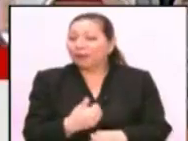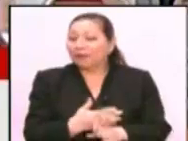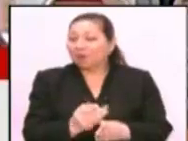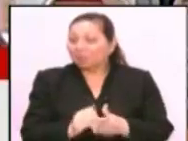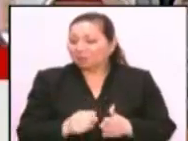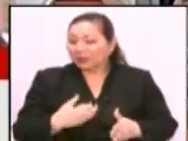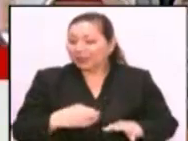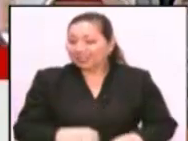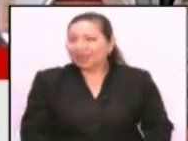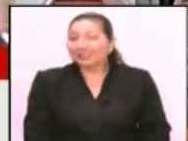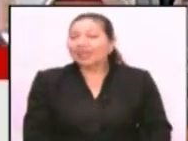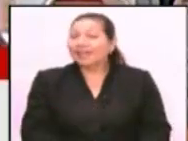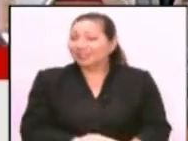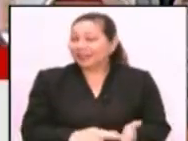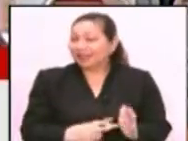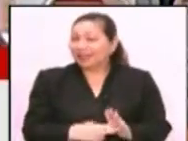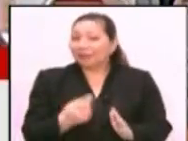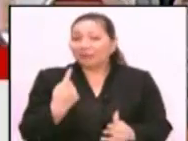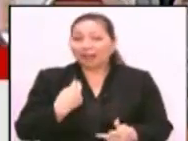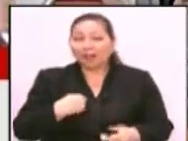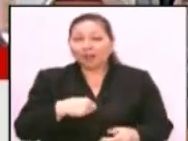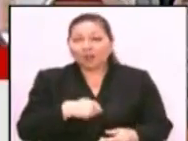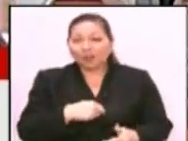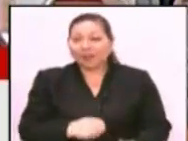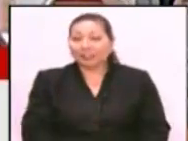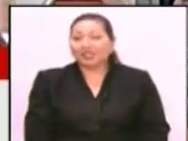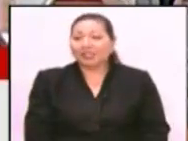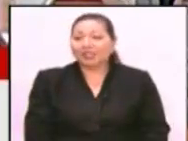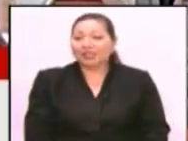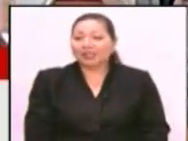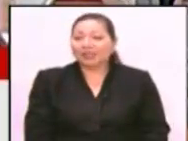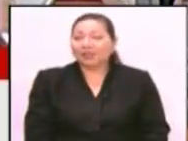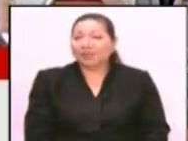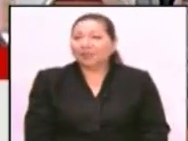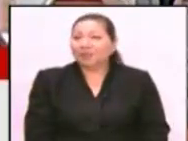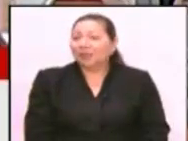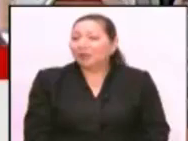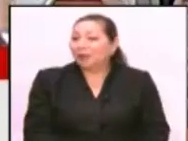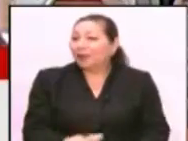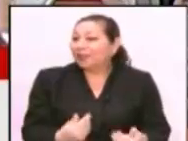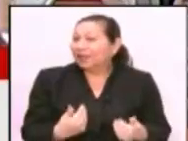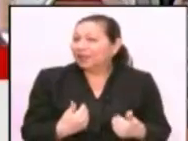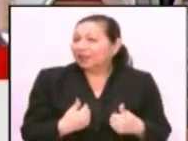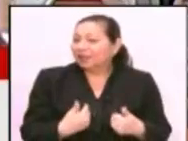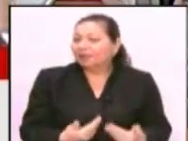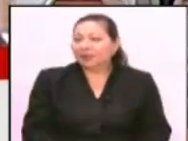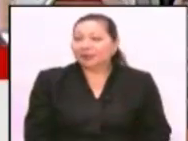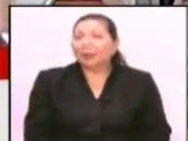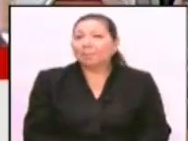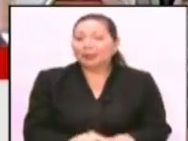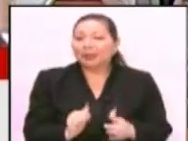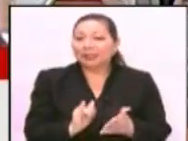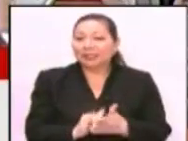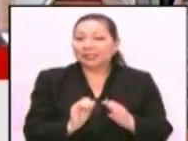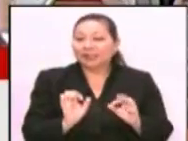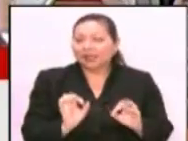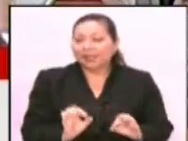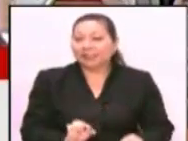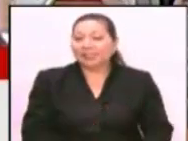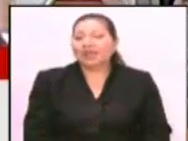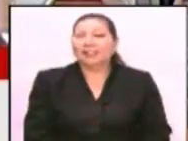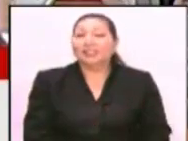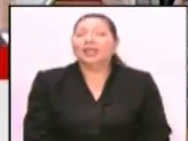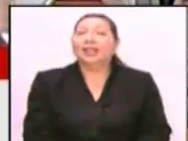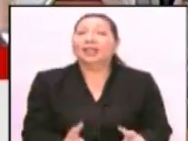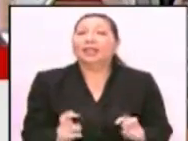poder hacerlo. También significaría para nosotros mover también círculos de dinero y un know-how que no tenemos, por cierto, pero que estaríamos dispuestos a hacer. Y